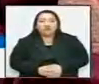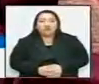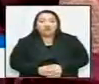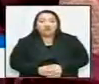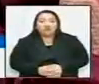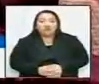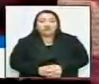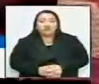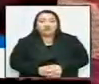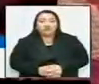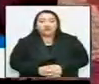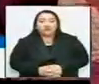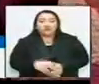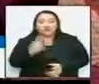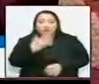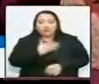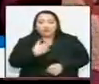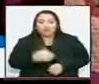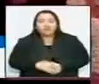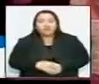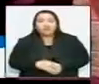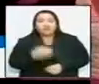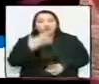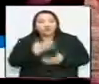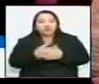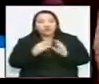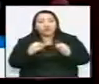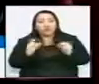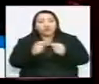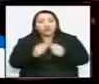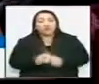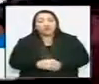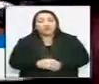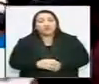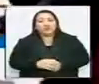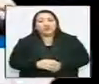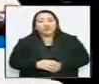Bien, señor presidente, por entre medio, le agradezco su comentario, congresista.